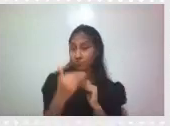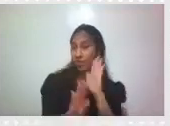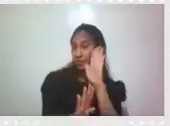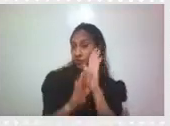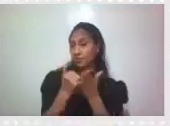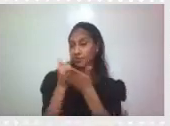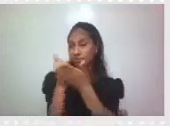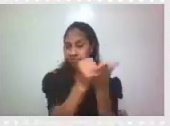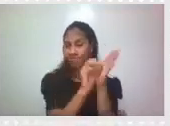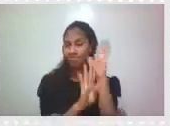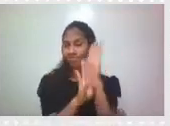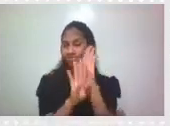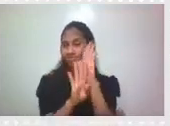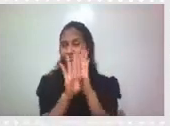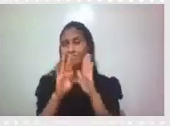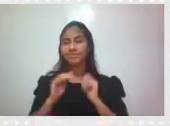implementación.